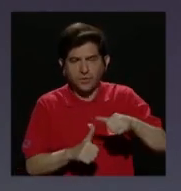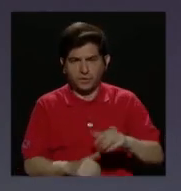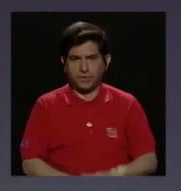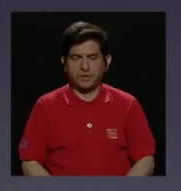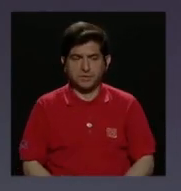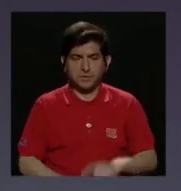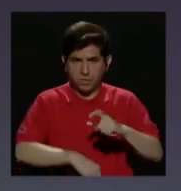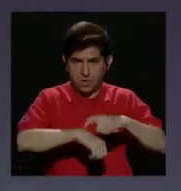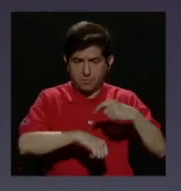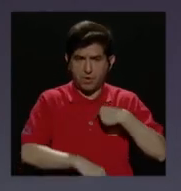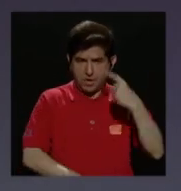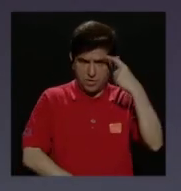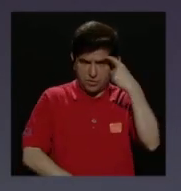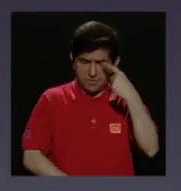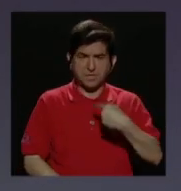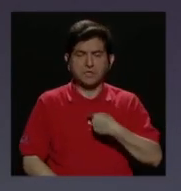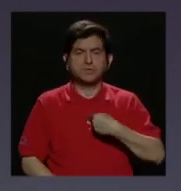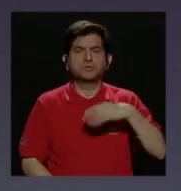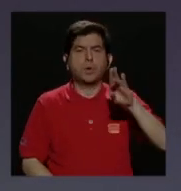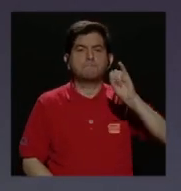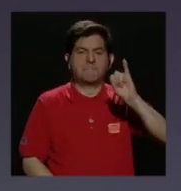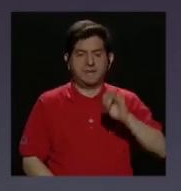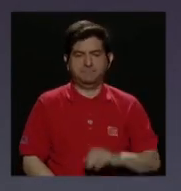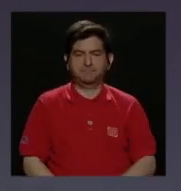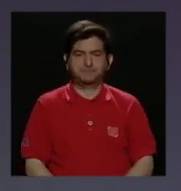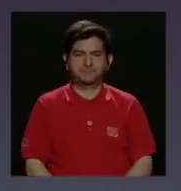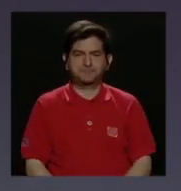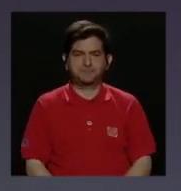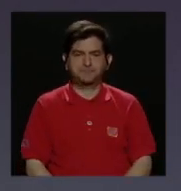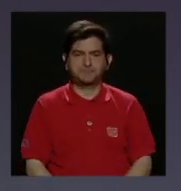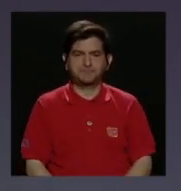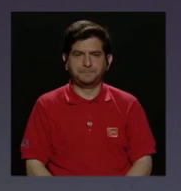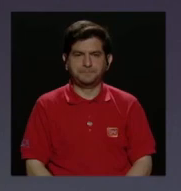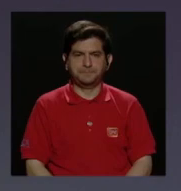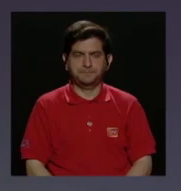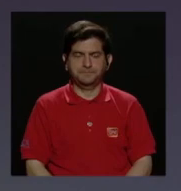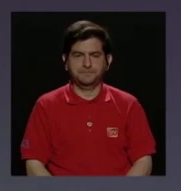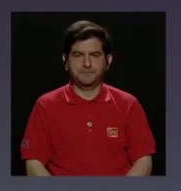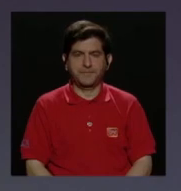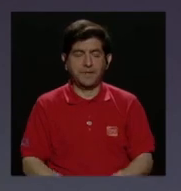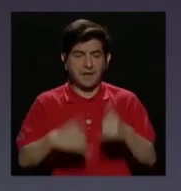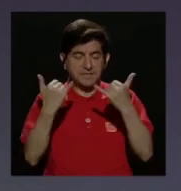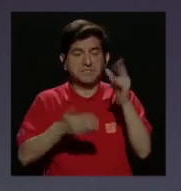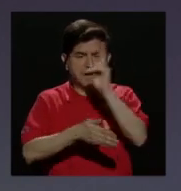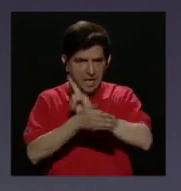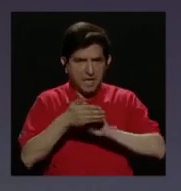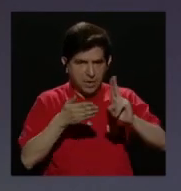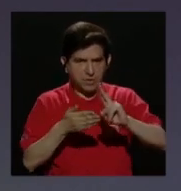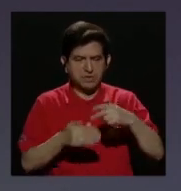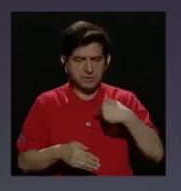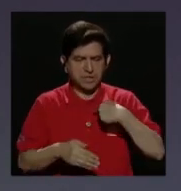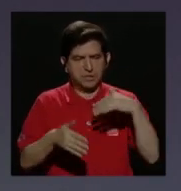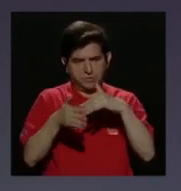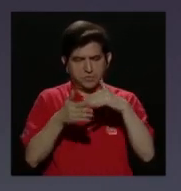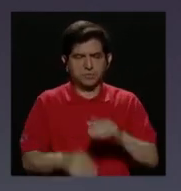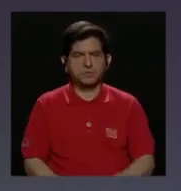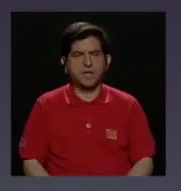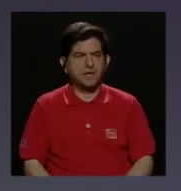una época en la que yo pensaba que yo era bisexual. Entonces, como yo estaba ya en la U, como